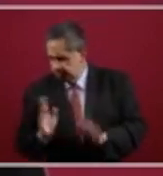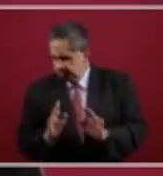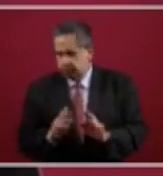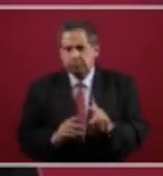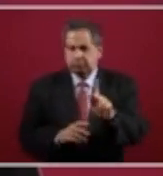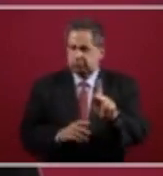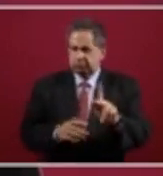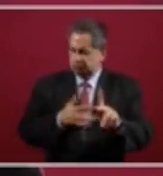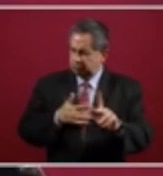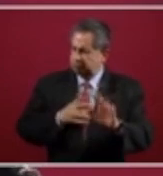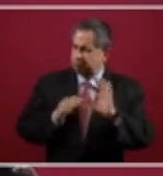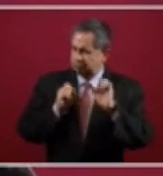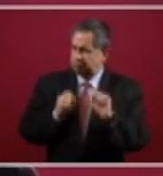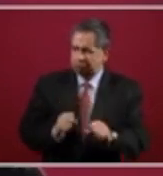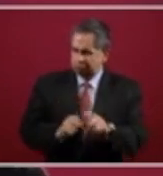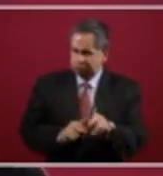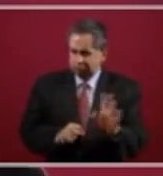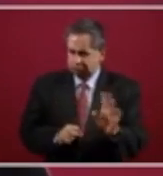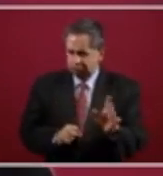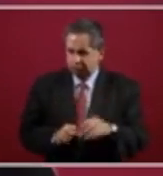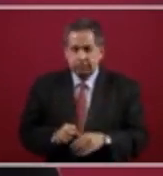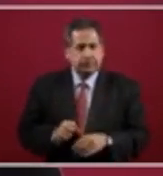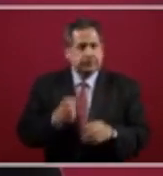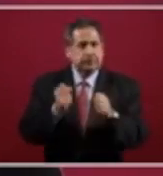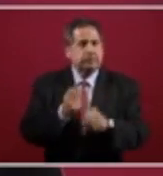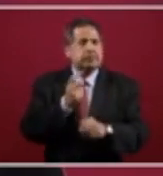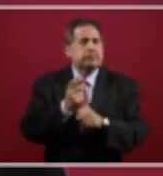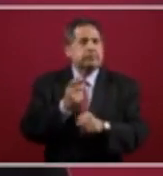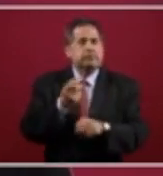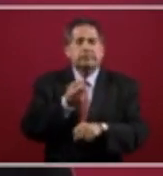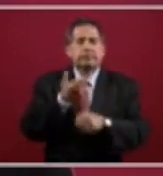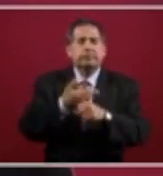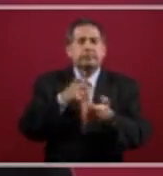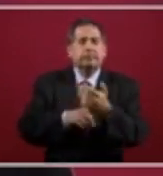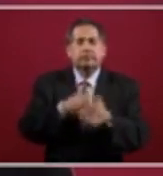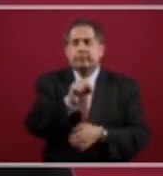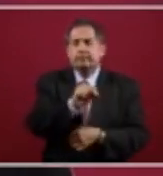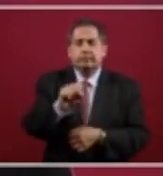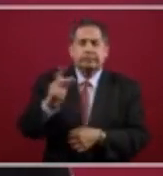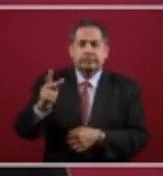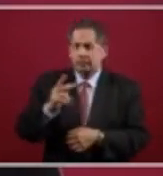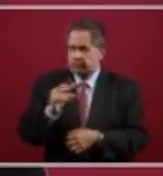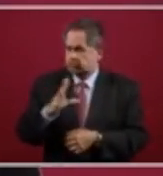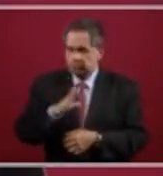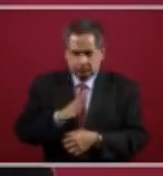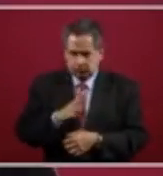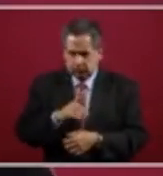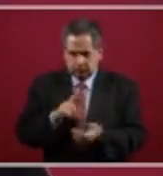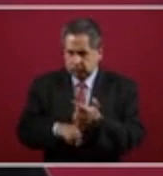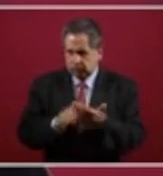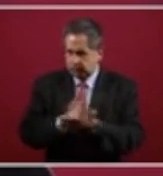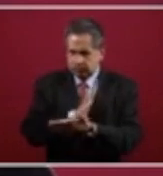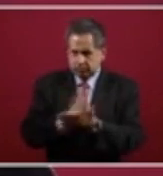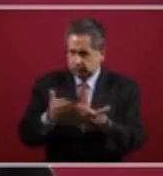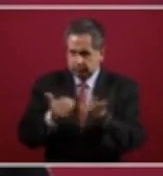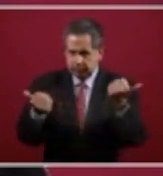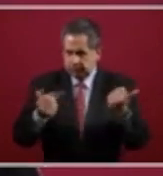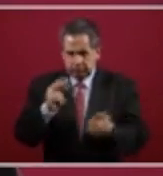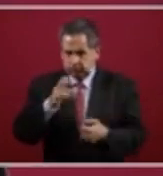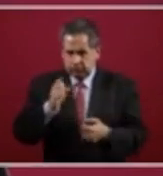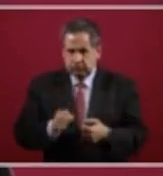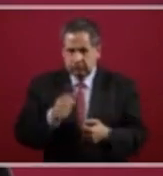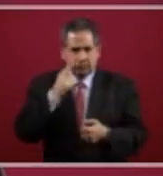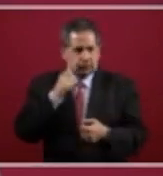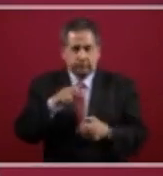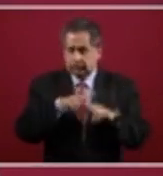estoy seguro que la Secretaría de Seguridad Pública no tiene nada que ver con esto y